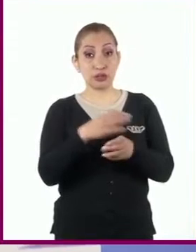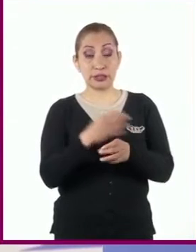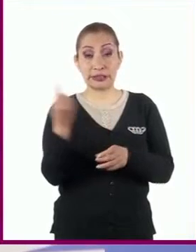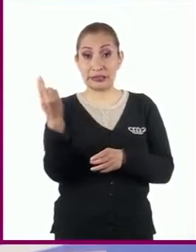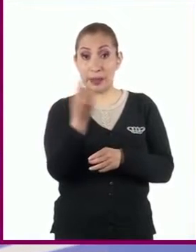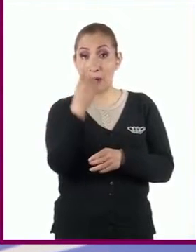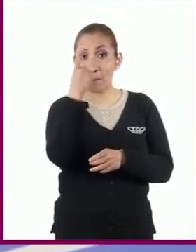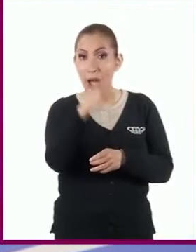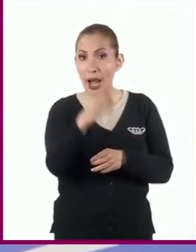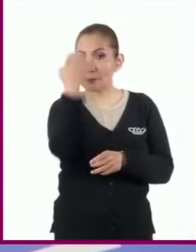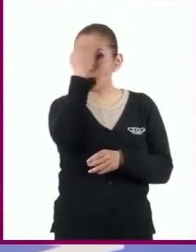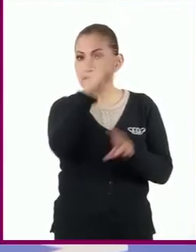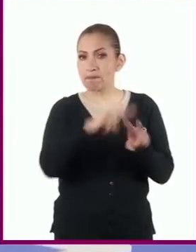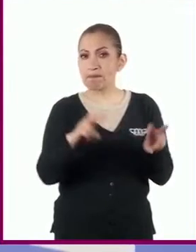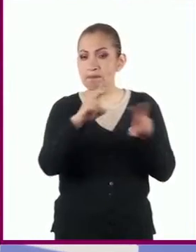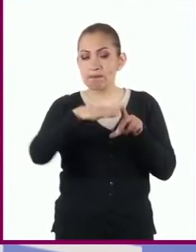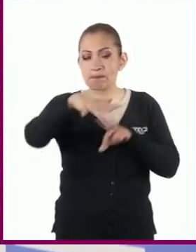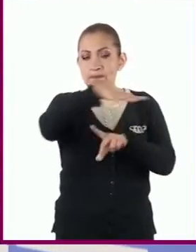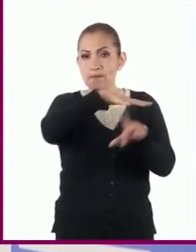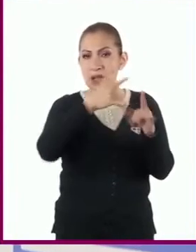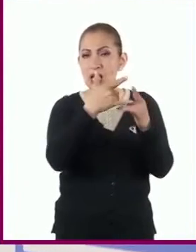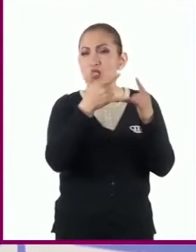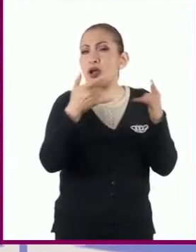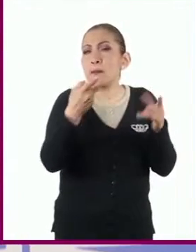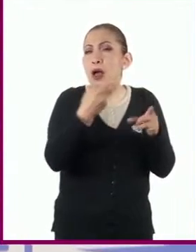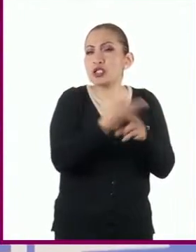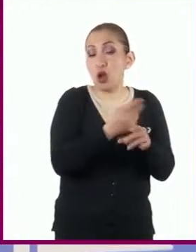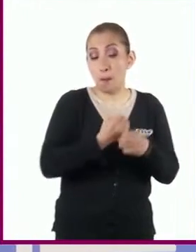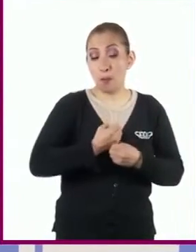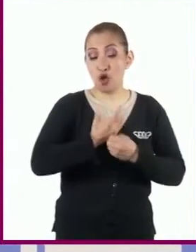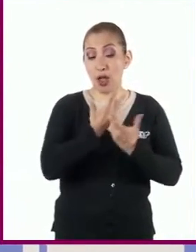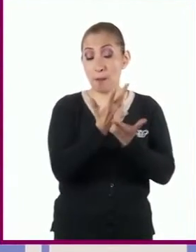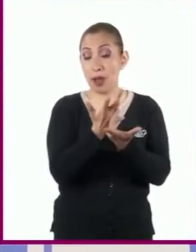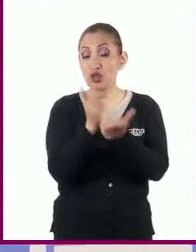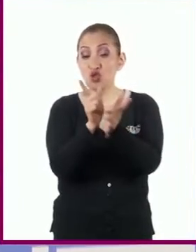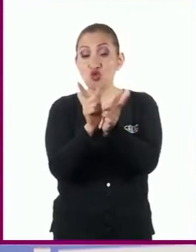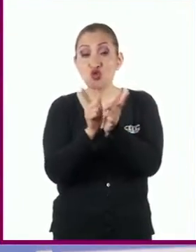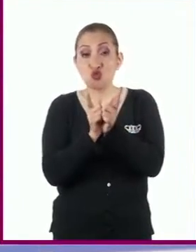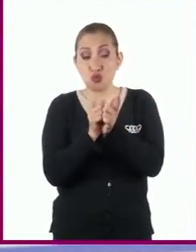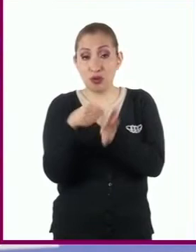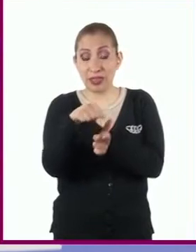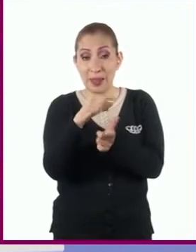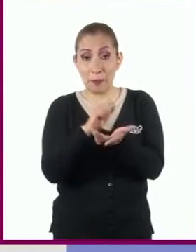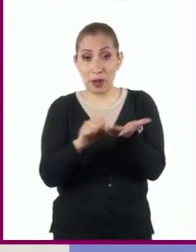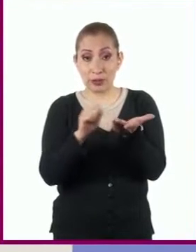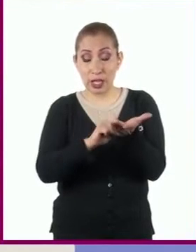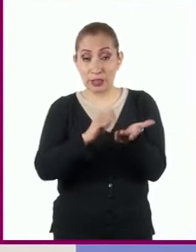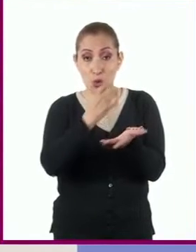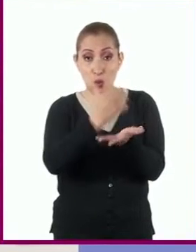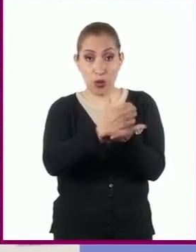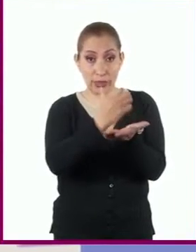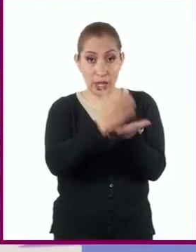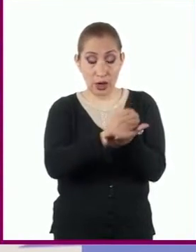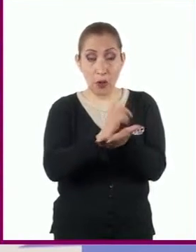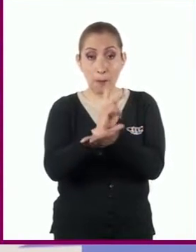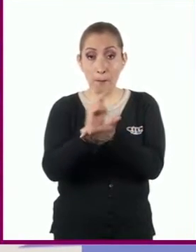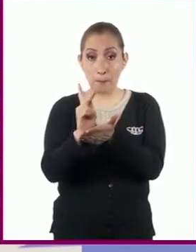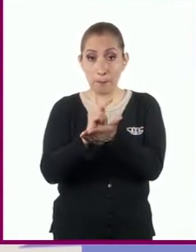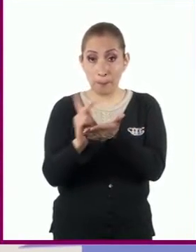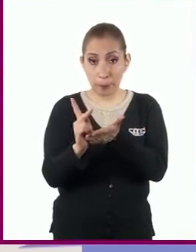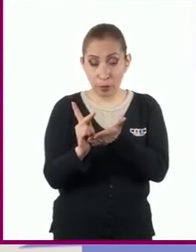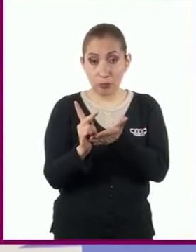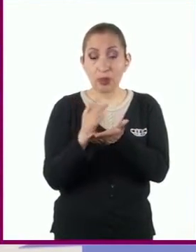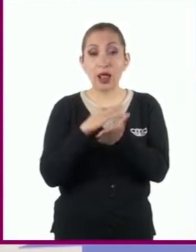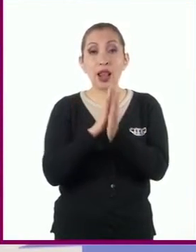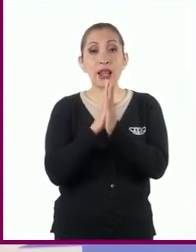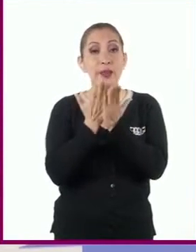utilizar para analizar el contexto histórico en poemas de un movimiento literario son cuaderno, bolígrafo,